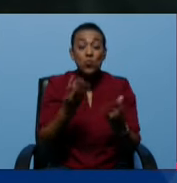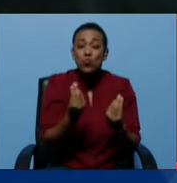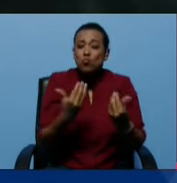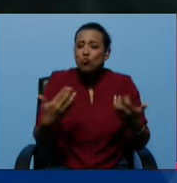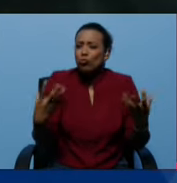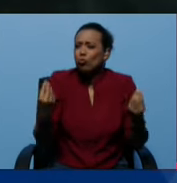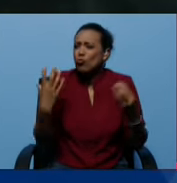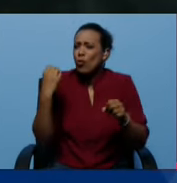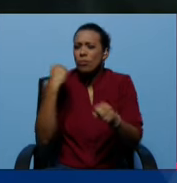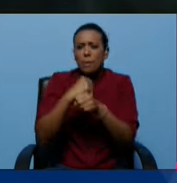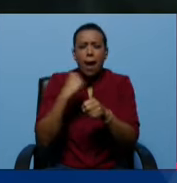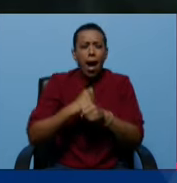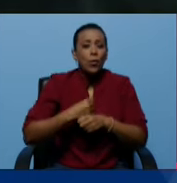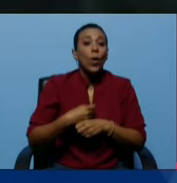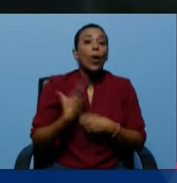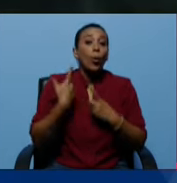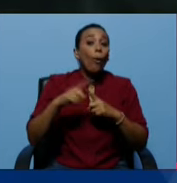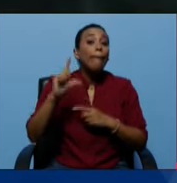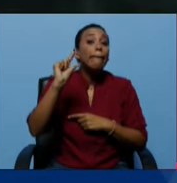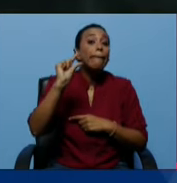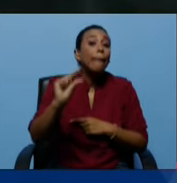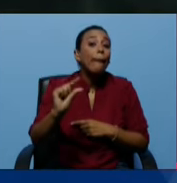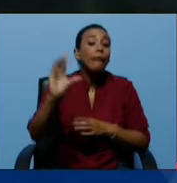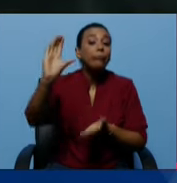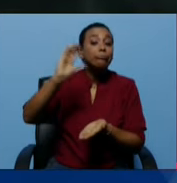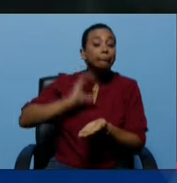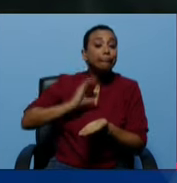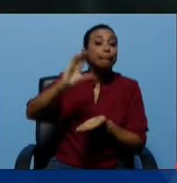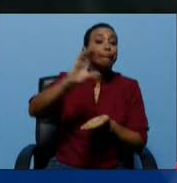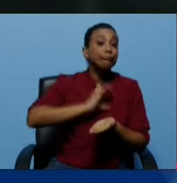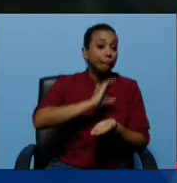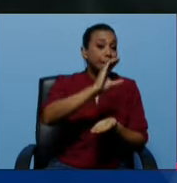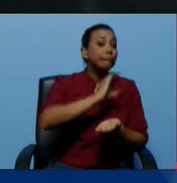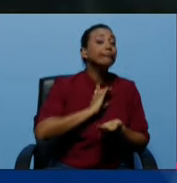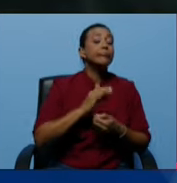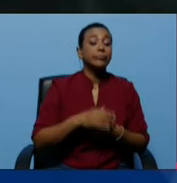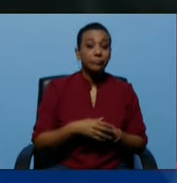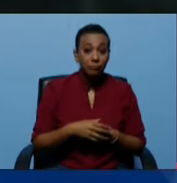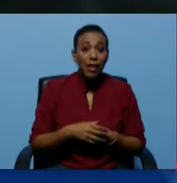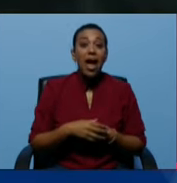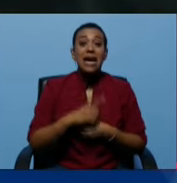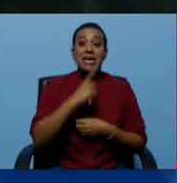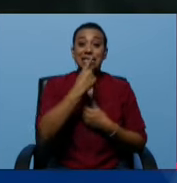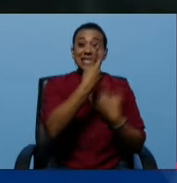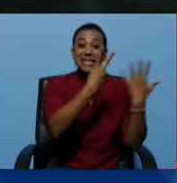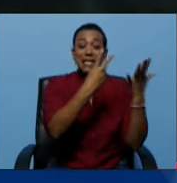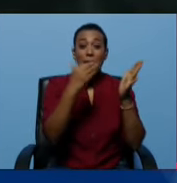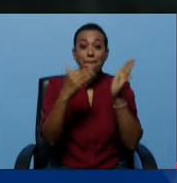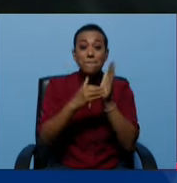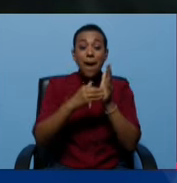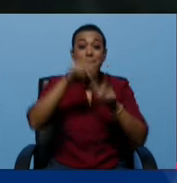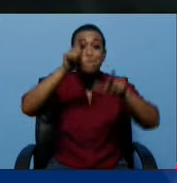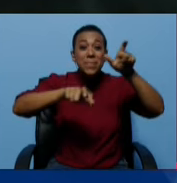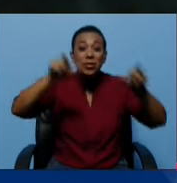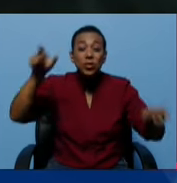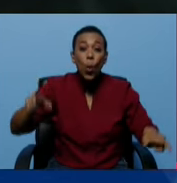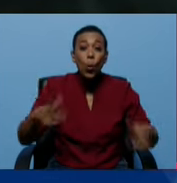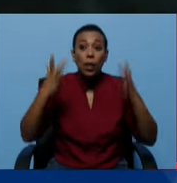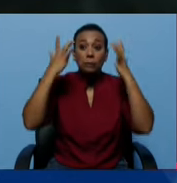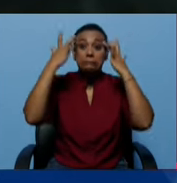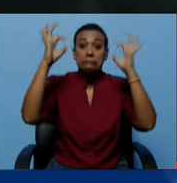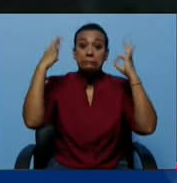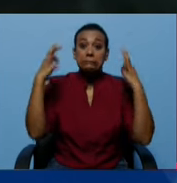muchísimo con lo que tenemos. Más de 7.000. Es una